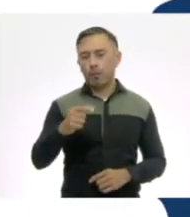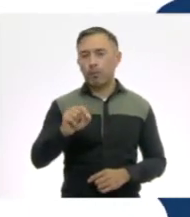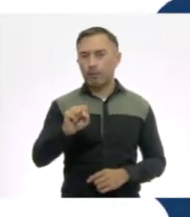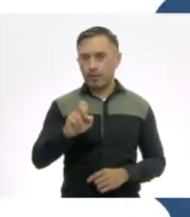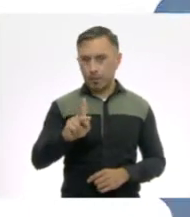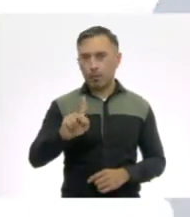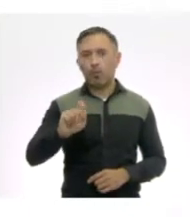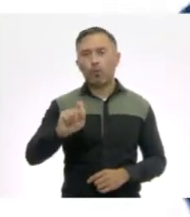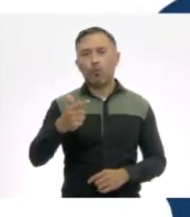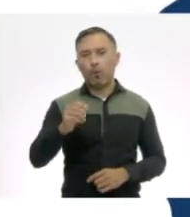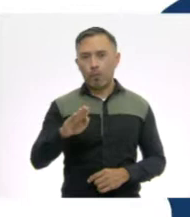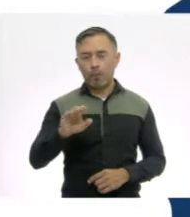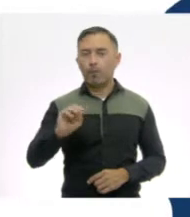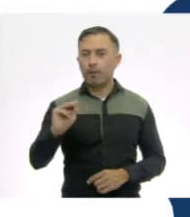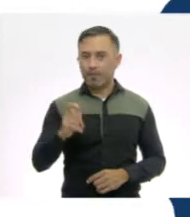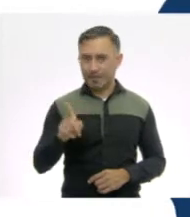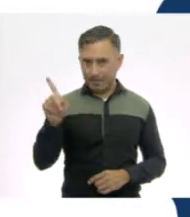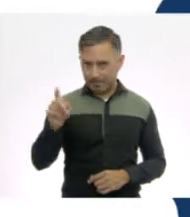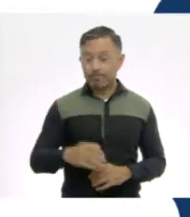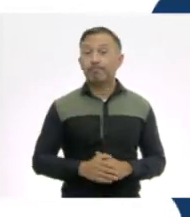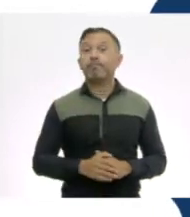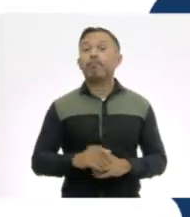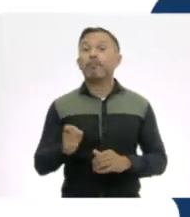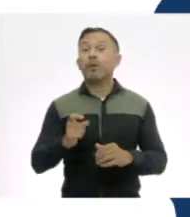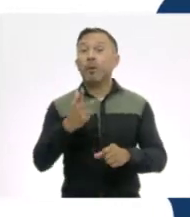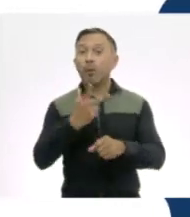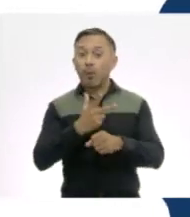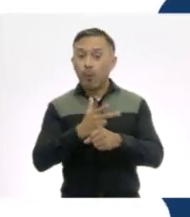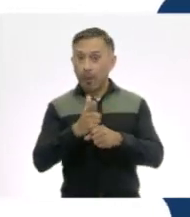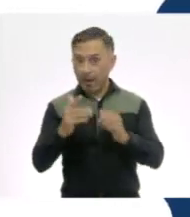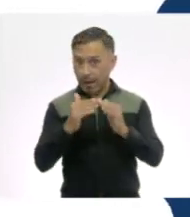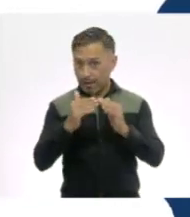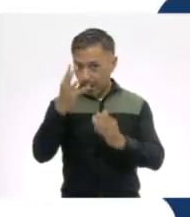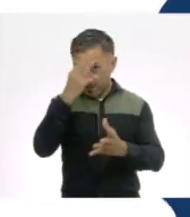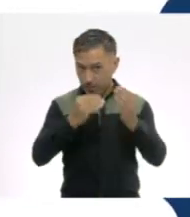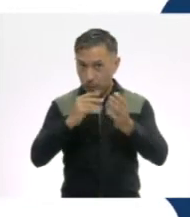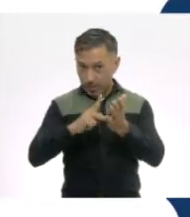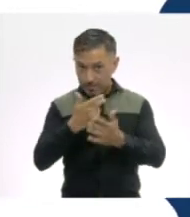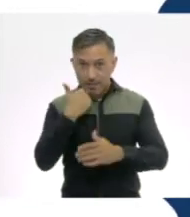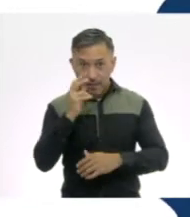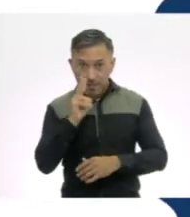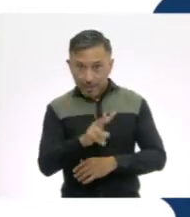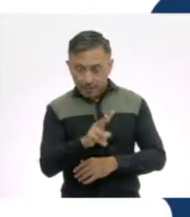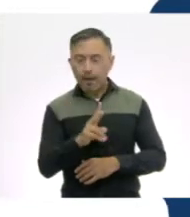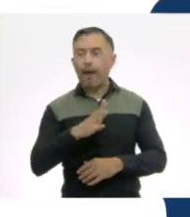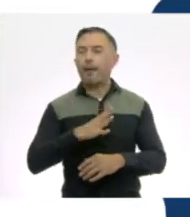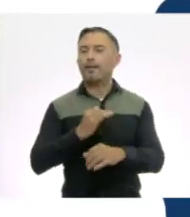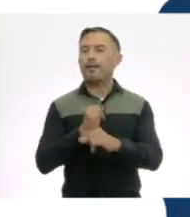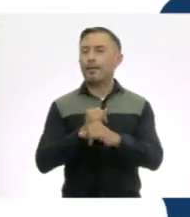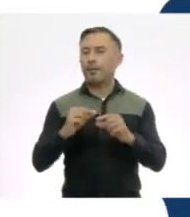conalitec.sep.gob.mx. Si quieres volver a ver los programas de Aprende en Casa, los puedes encontrar en la siguiente liga,